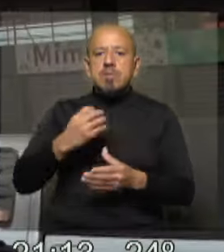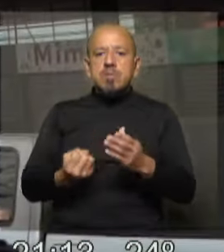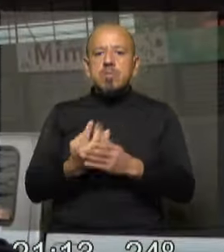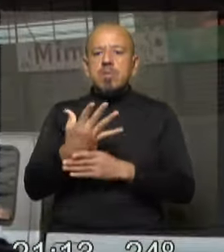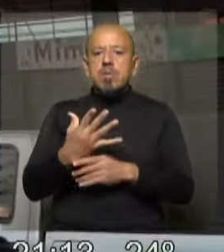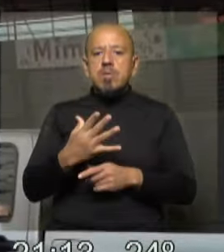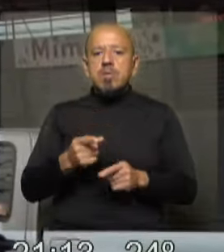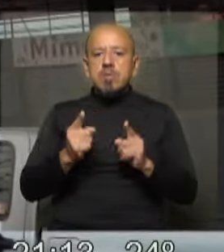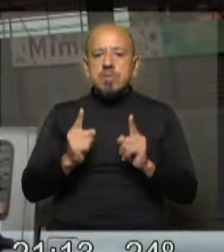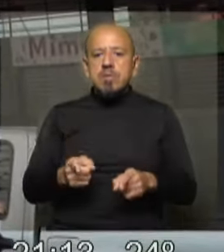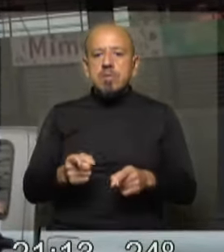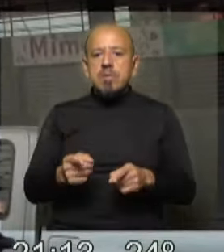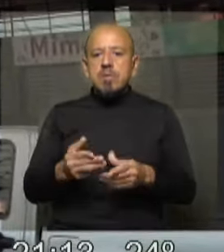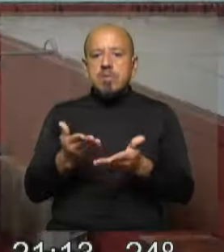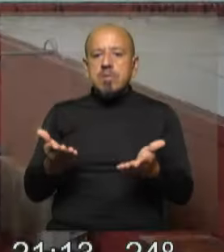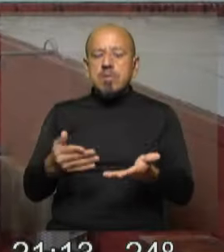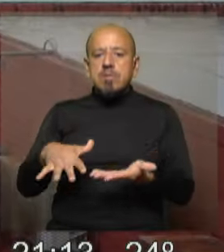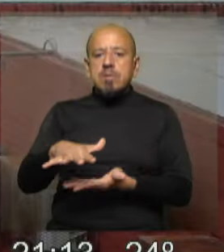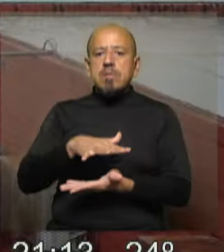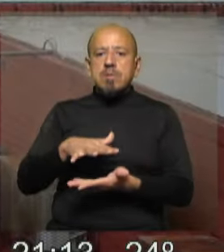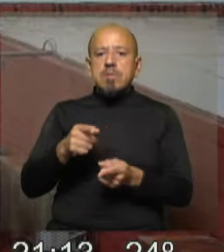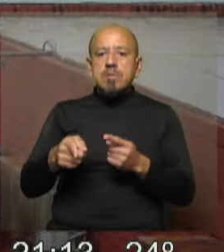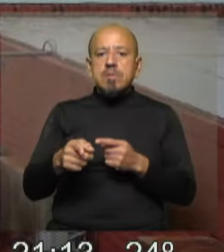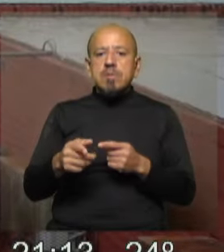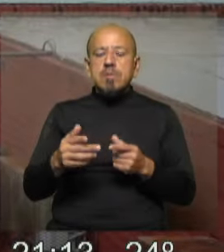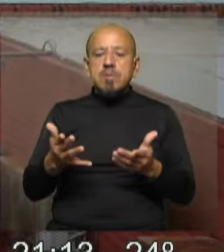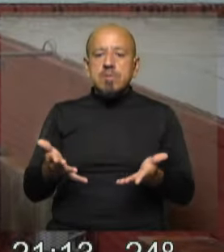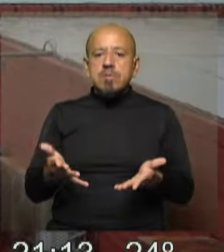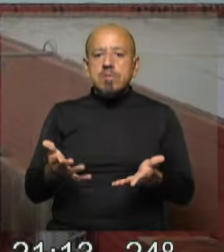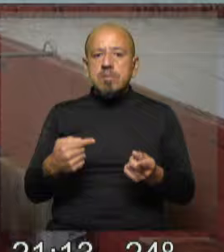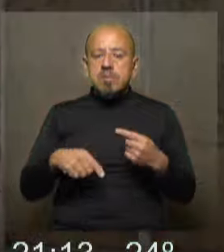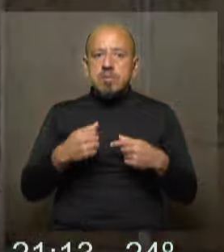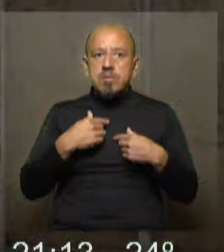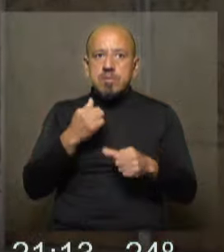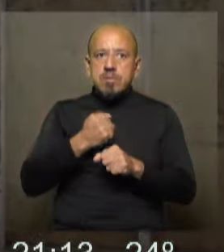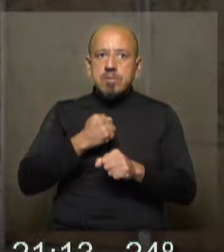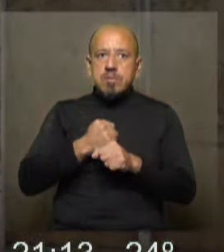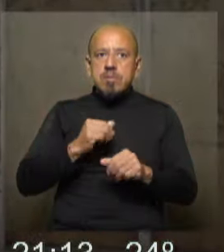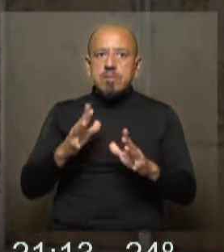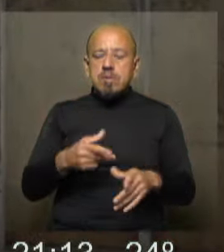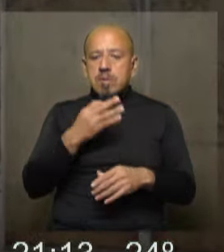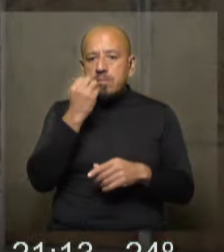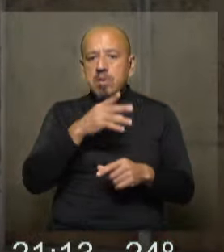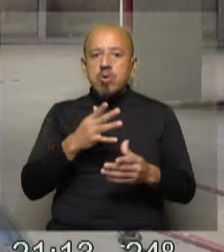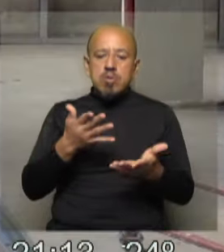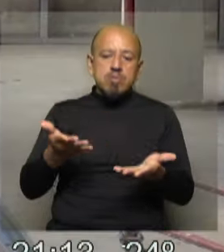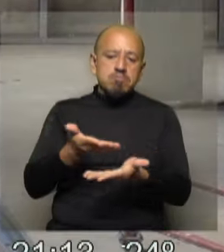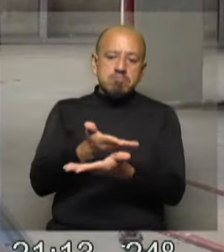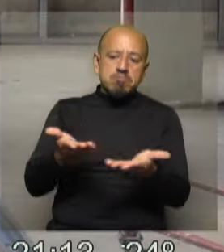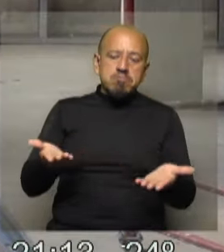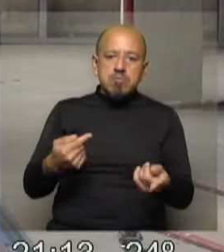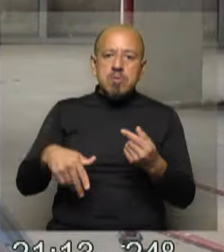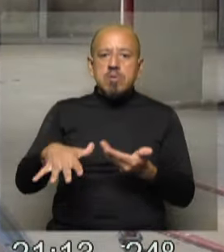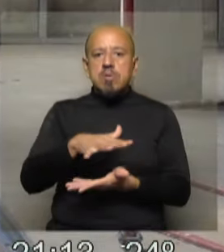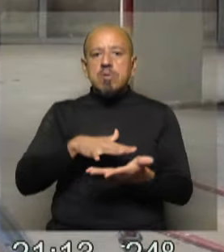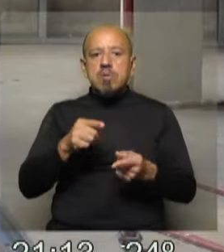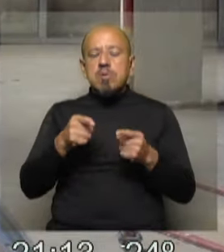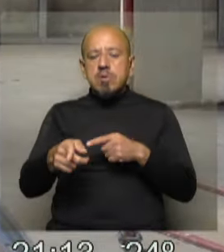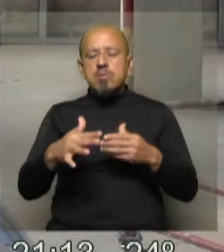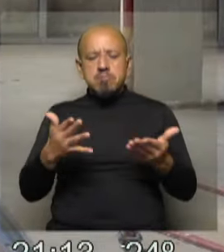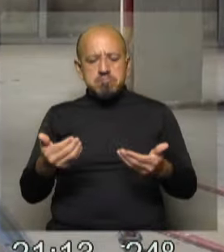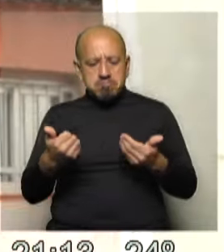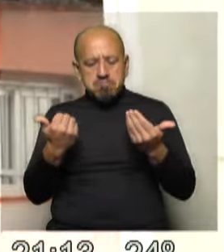también va a ganar la comunidad con esa plaza. Y bueno, estamos trabajando, sí, para mejorar todo el espacio y todo el barrio. Creo que este va a ser un gran